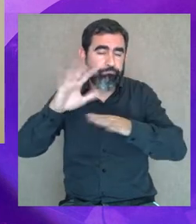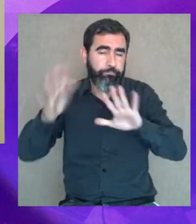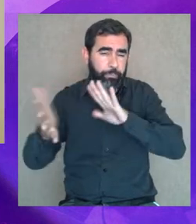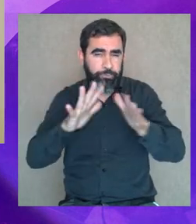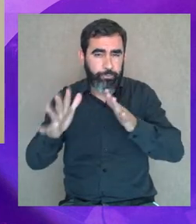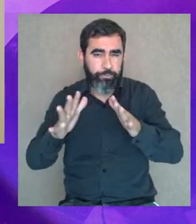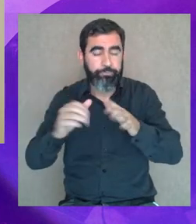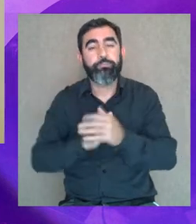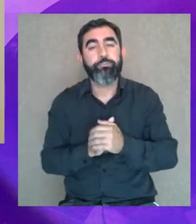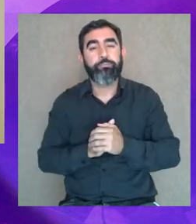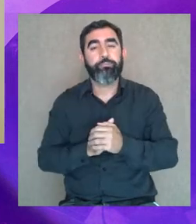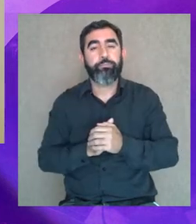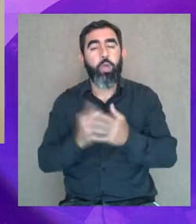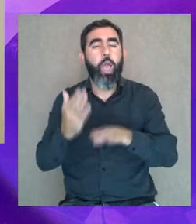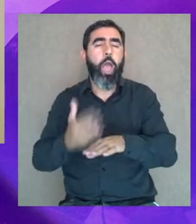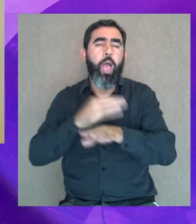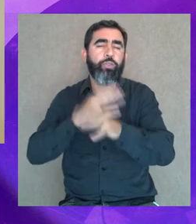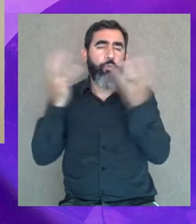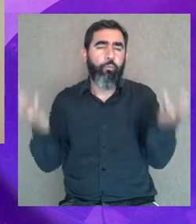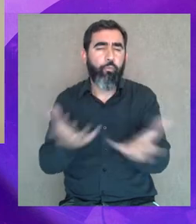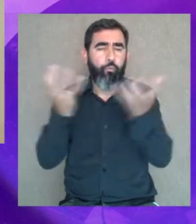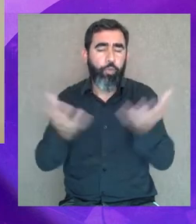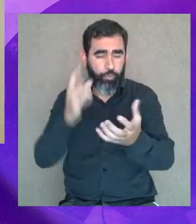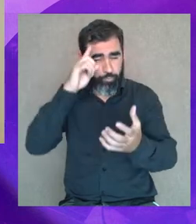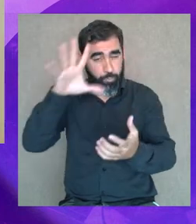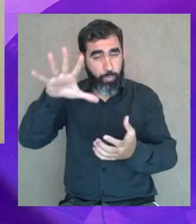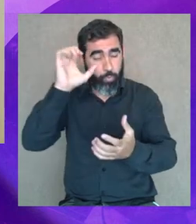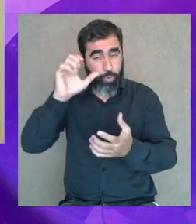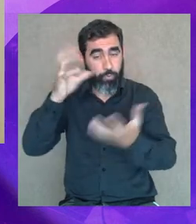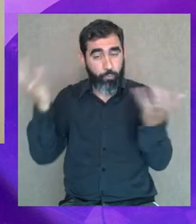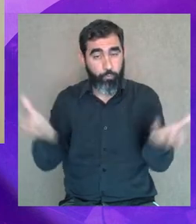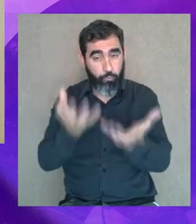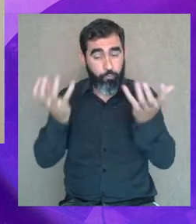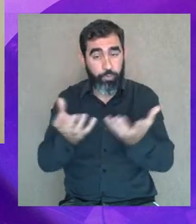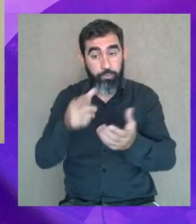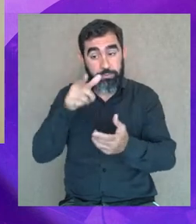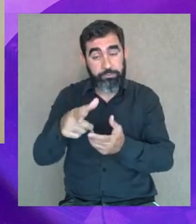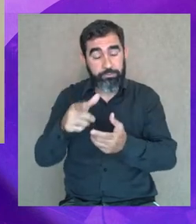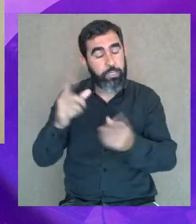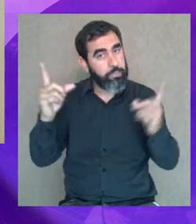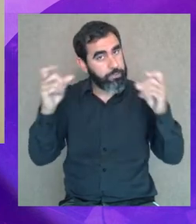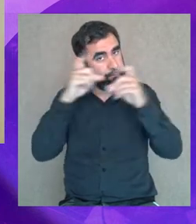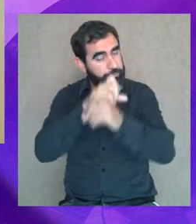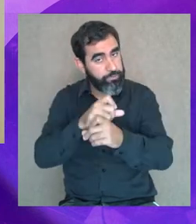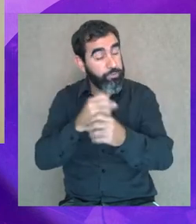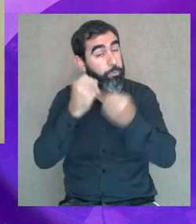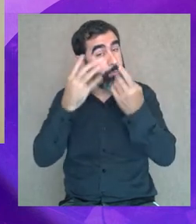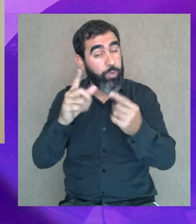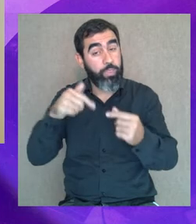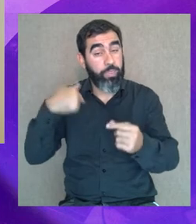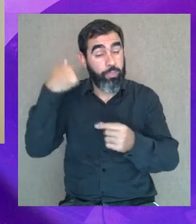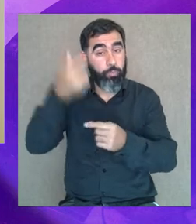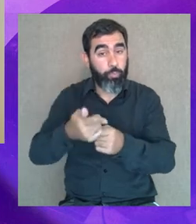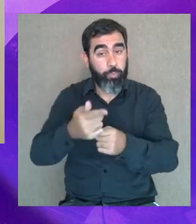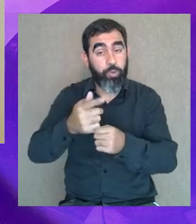pocos años se había incendiado el auditorio de estudio auditorio y bueno él fue época difícil porque después de